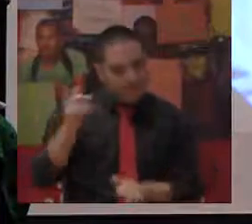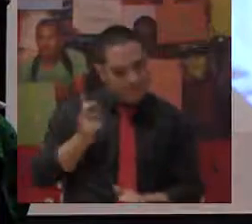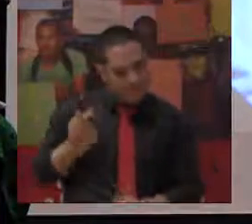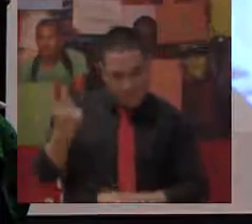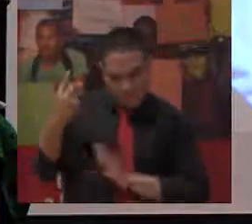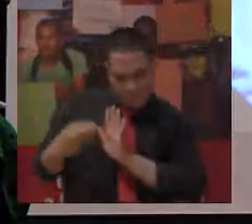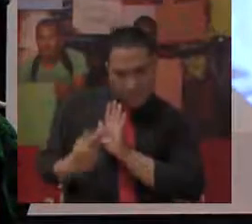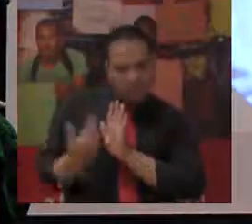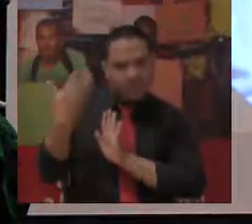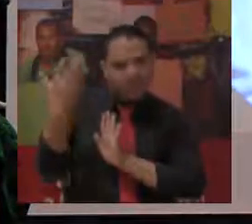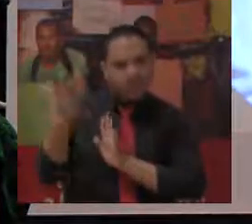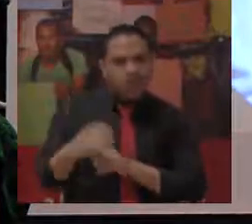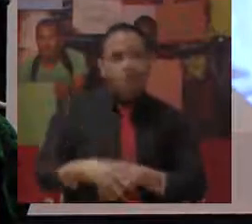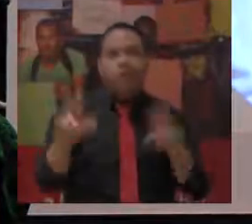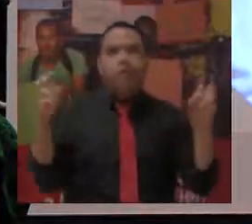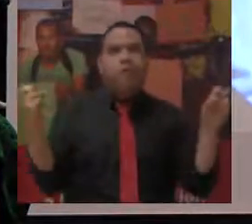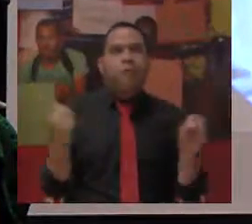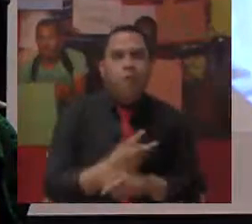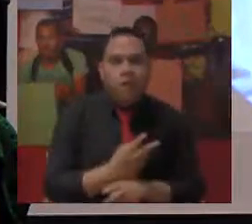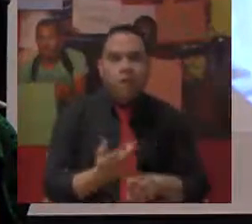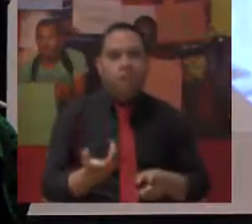la violencia, lejos de la ilegalidad.